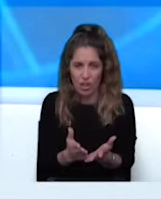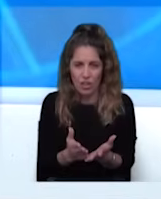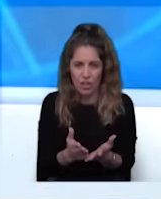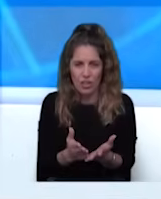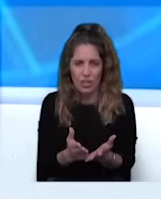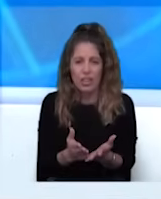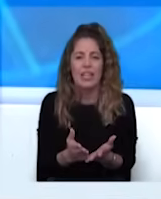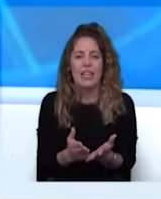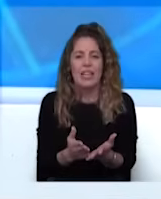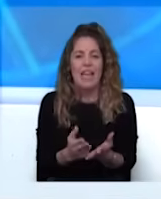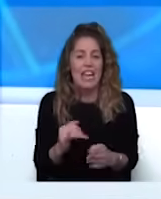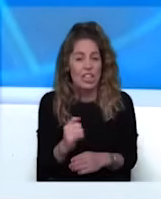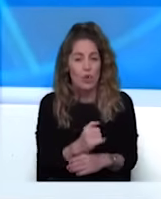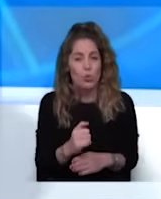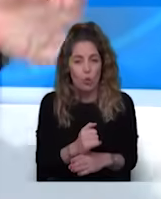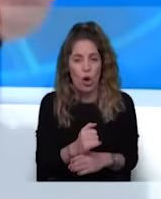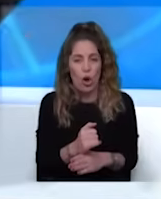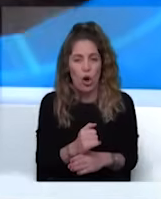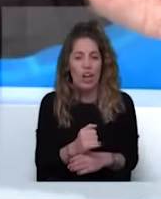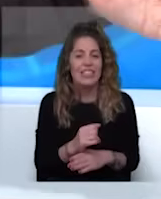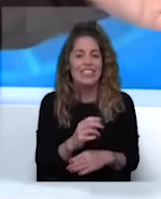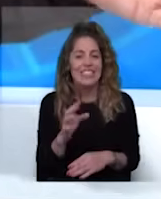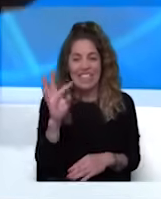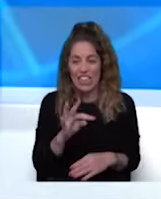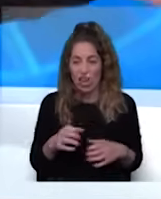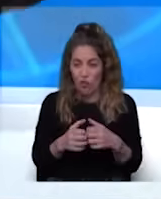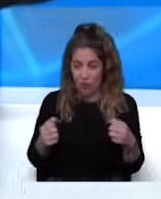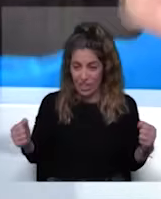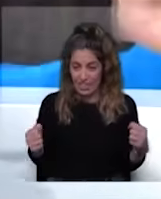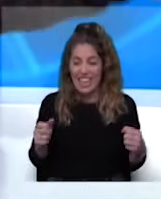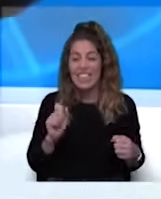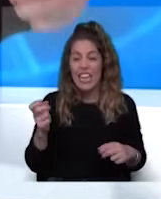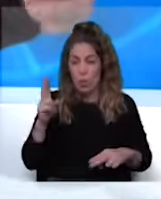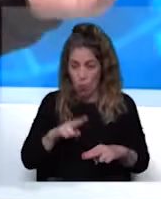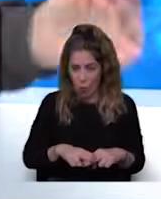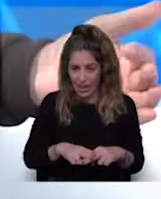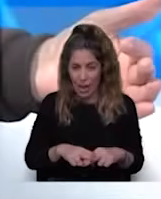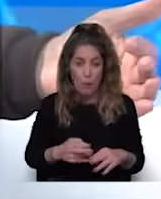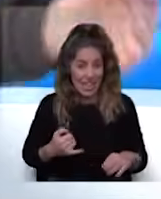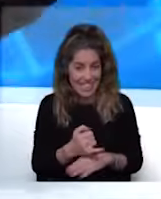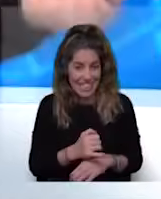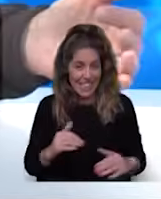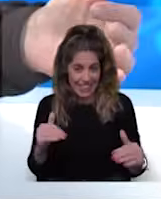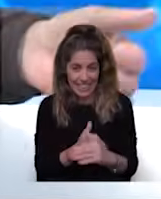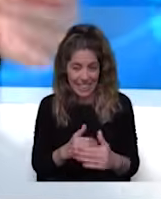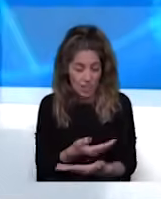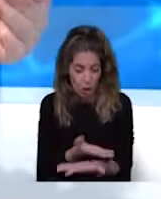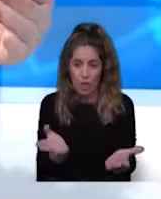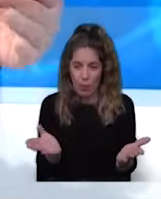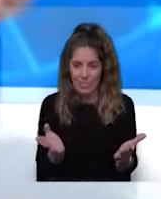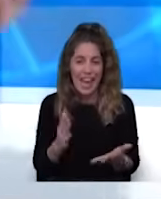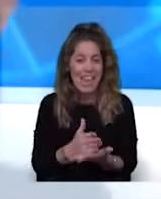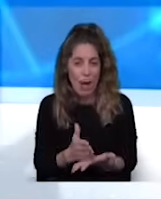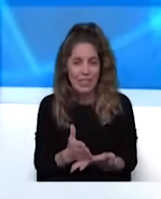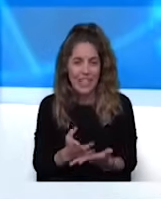necras en el instituto técnico forense aquellos que fallecen digamos por siniestros de tránsito muestran que la